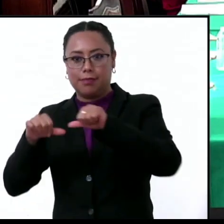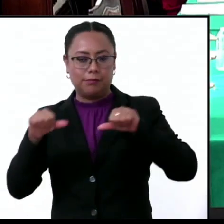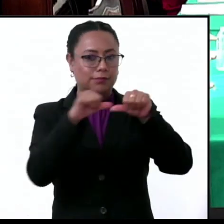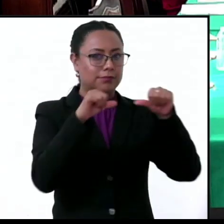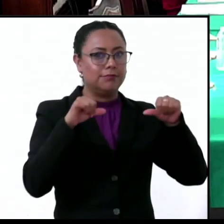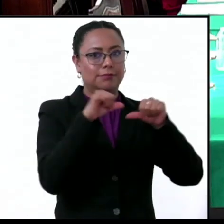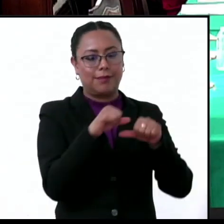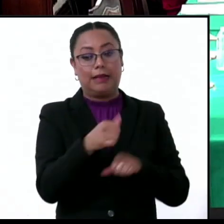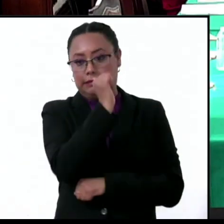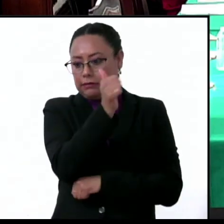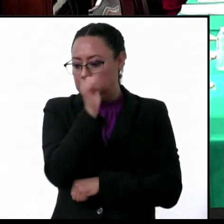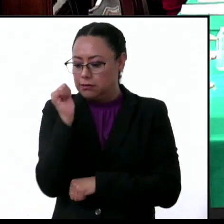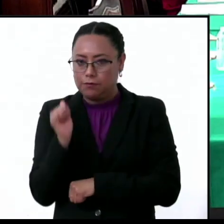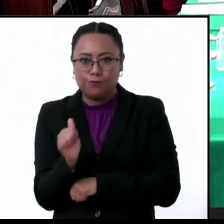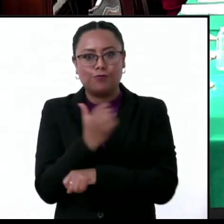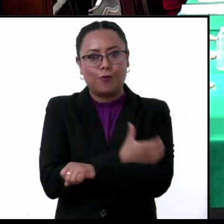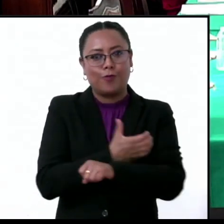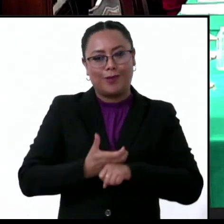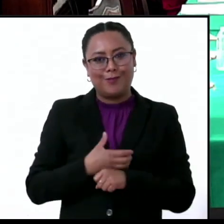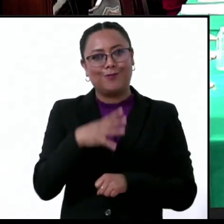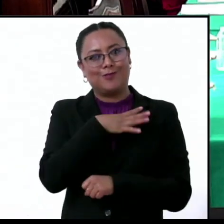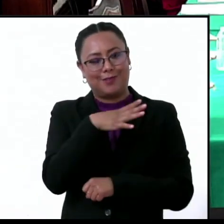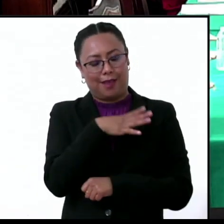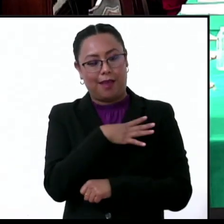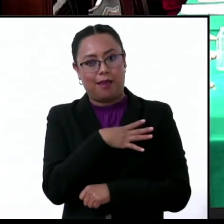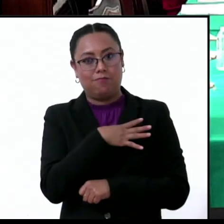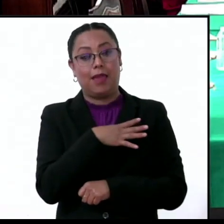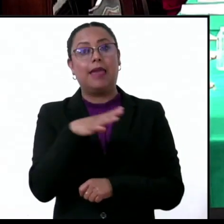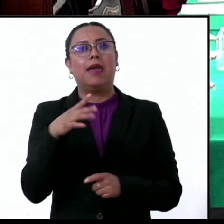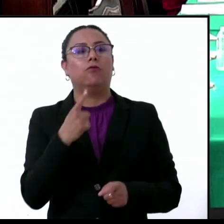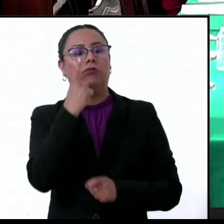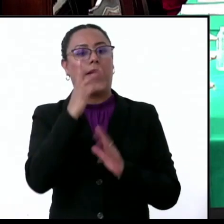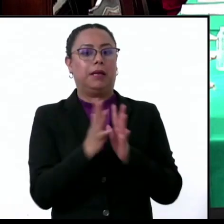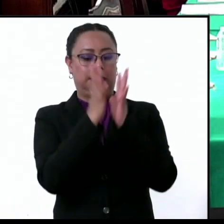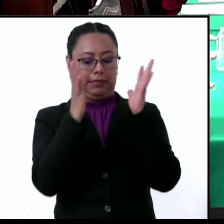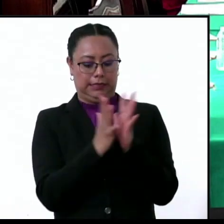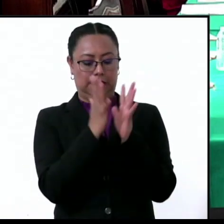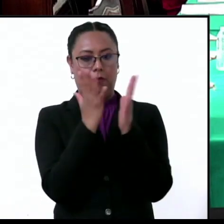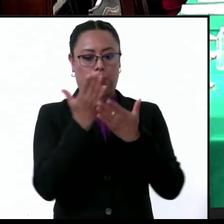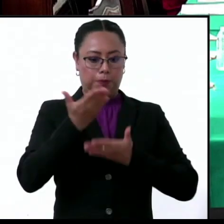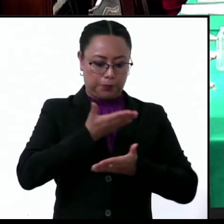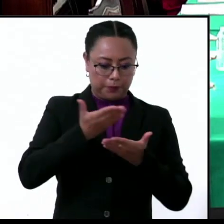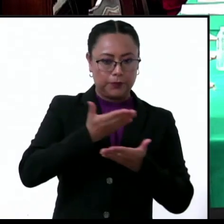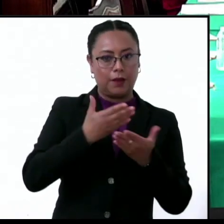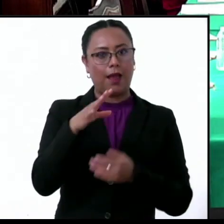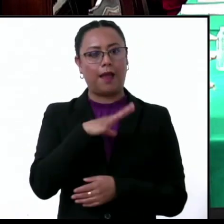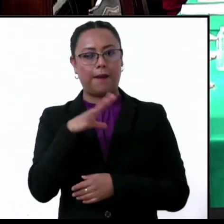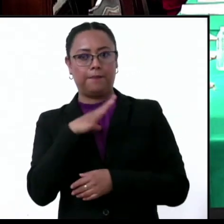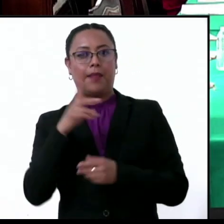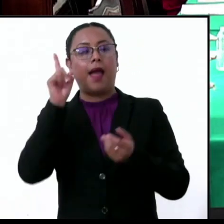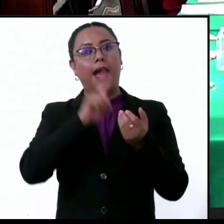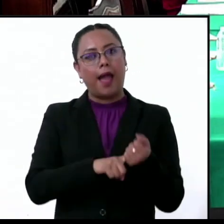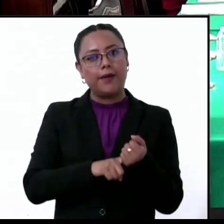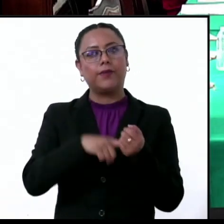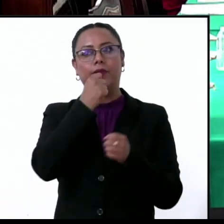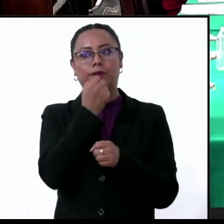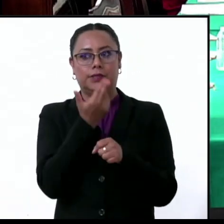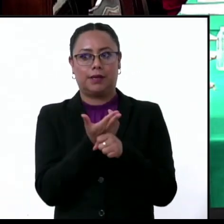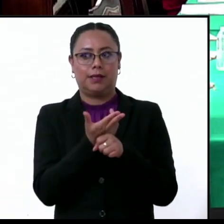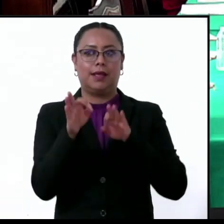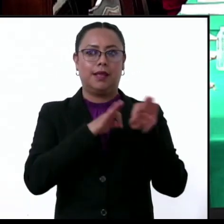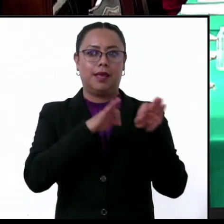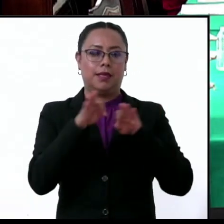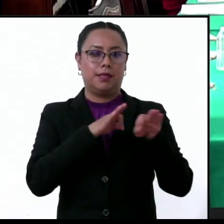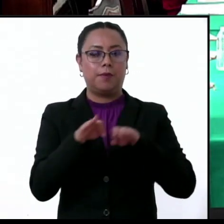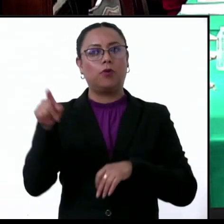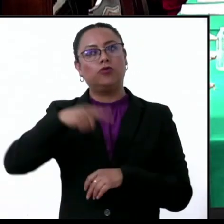cada una y a cada uno de los compañeros que tienen una participación o una colaboración al interior de la Secretaría del Trabajo,